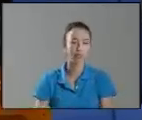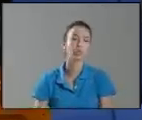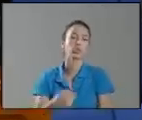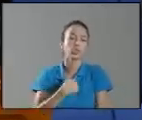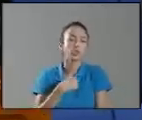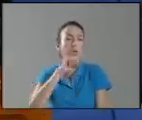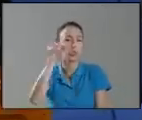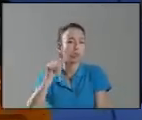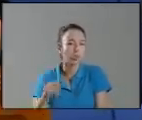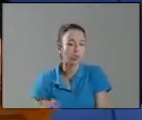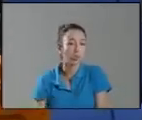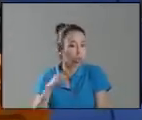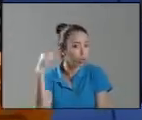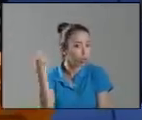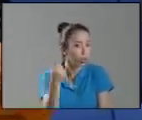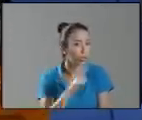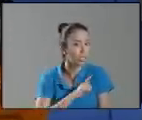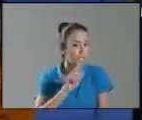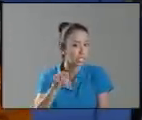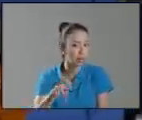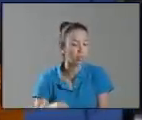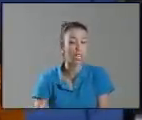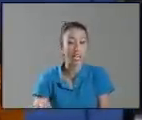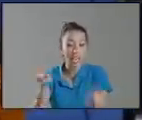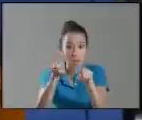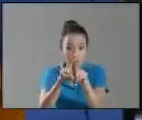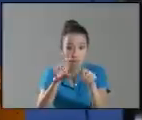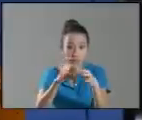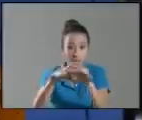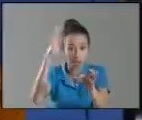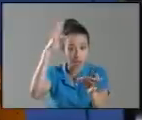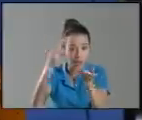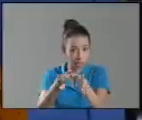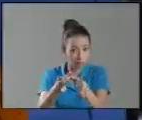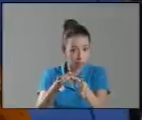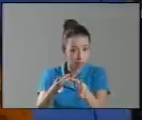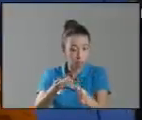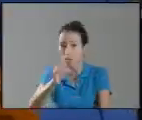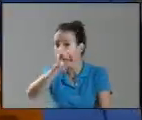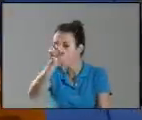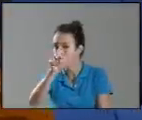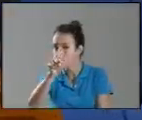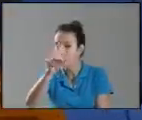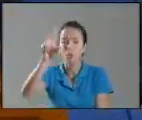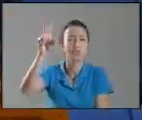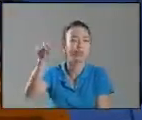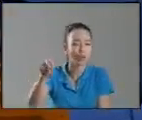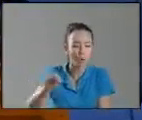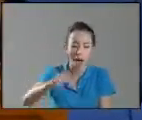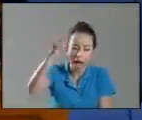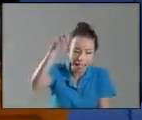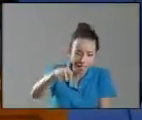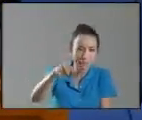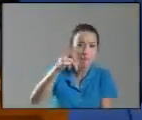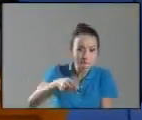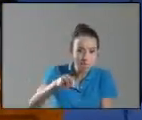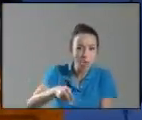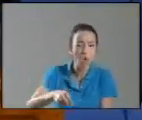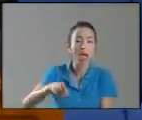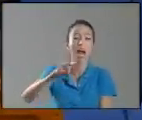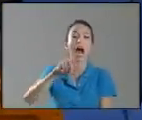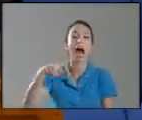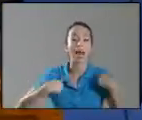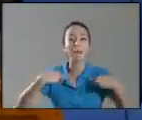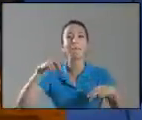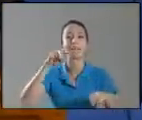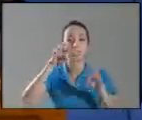Está hablando de los cristianos, ¿no? Ahora pregunto, ¿todos estamos en la unidad de la fe? No, hermano,